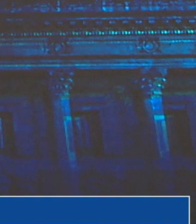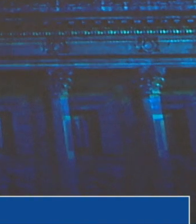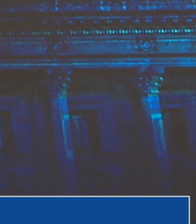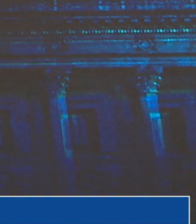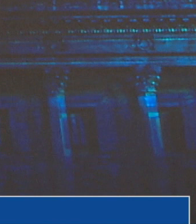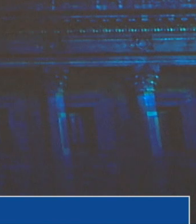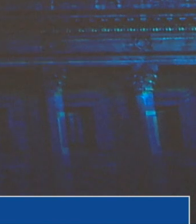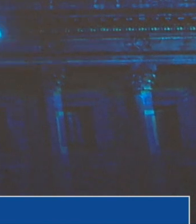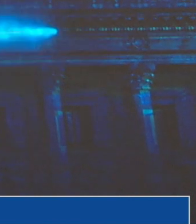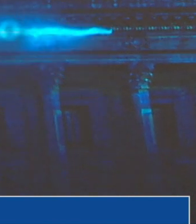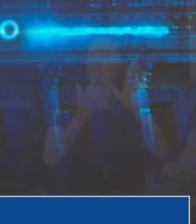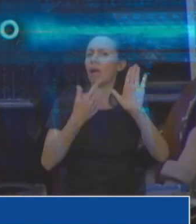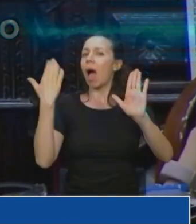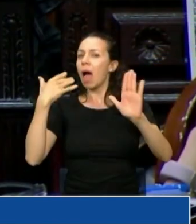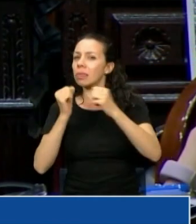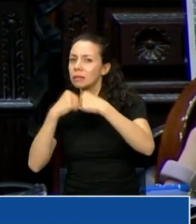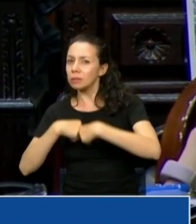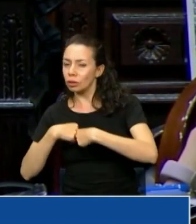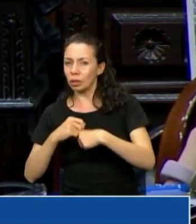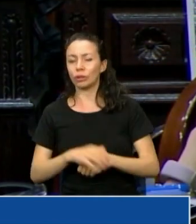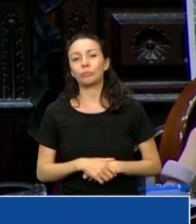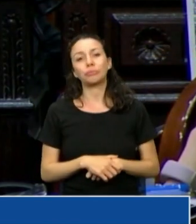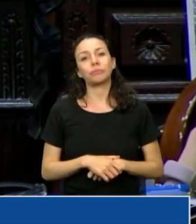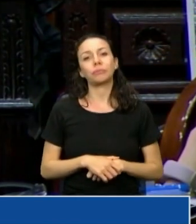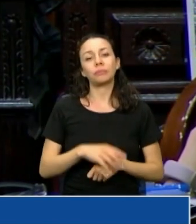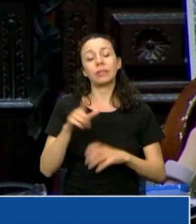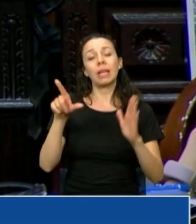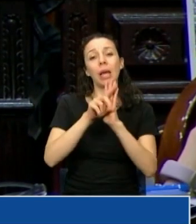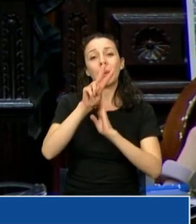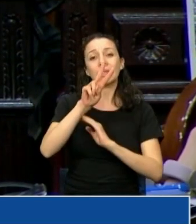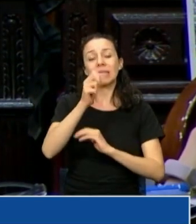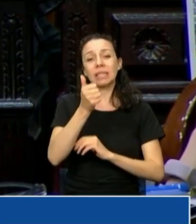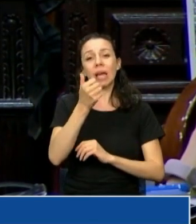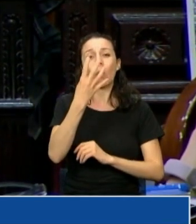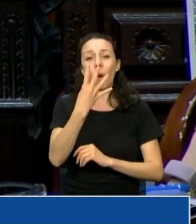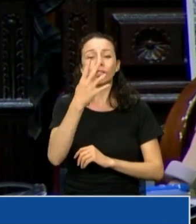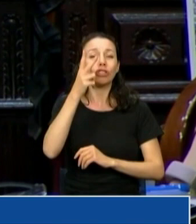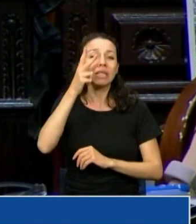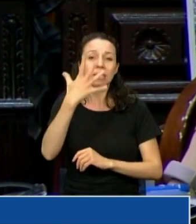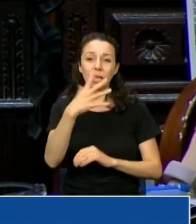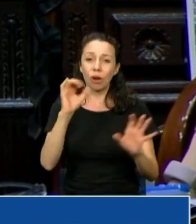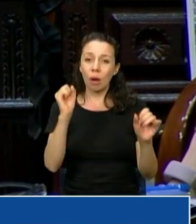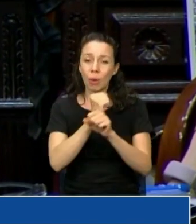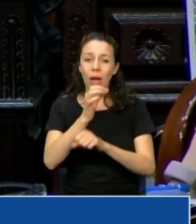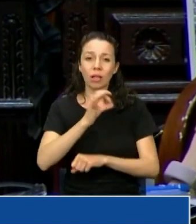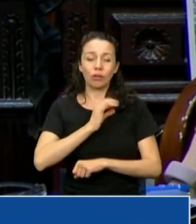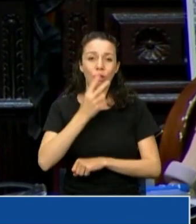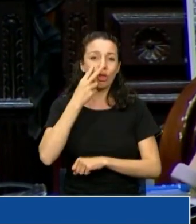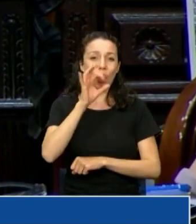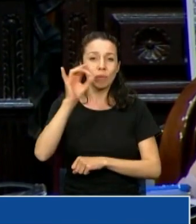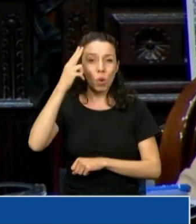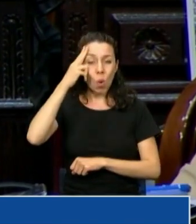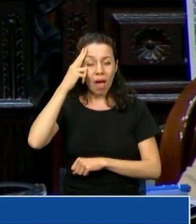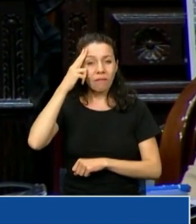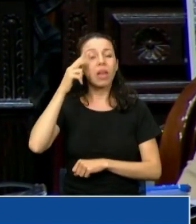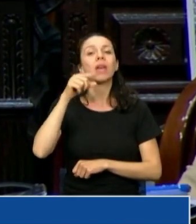el día de la votación. Algo que me parece central es nuestra ley 26.485, que fue sancionada en el 2009 y que tiene como